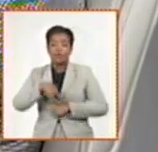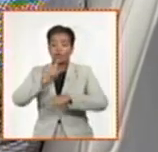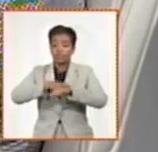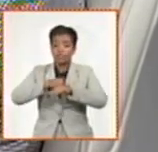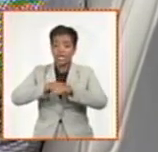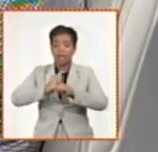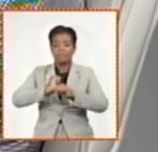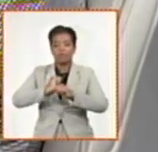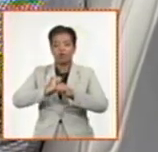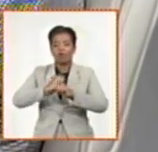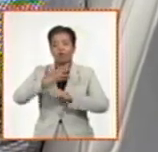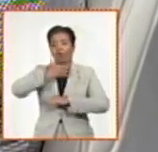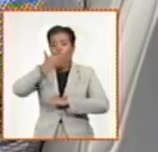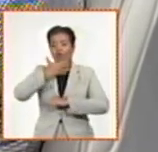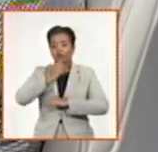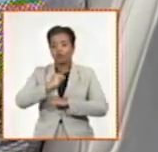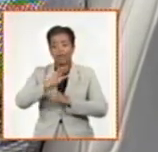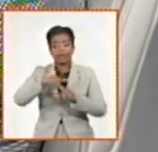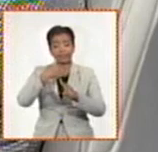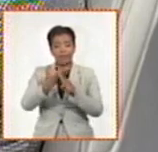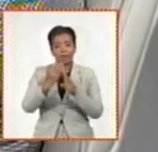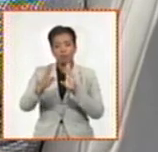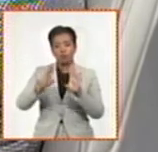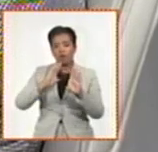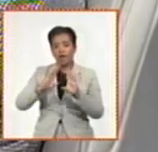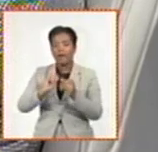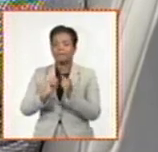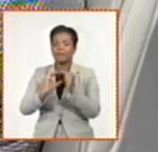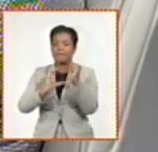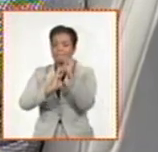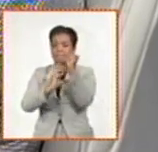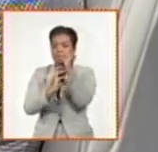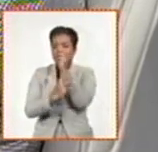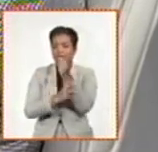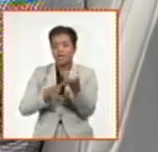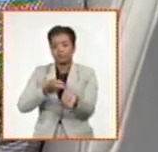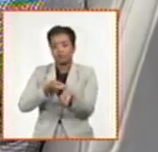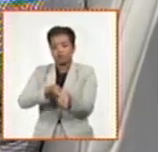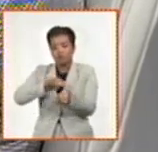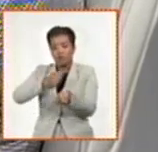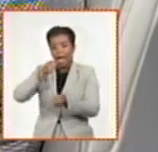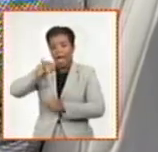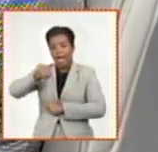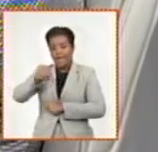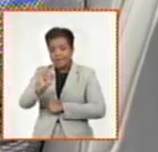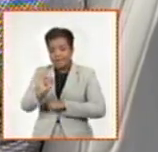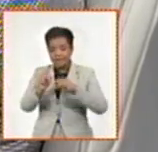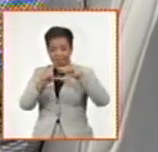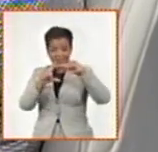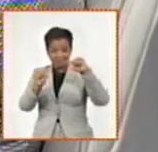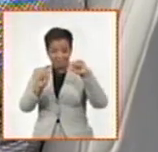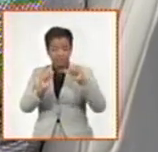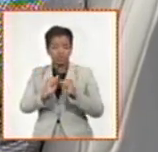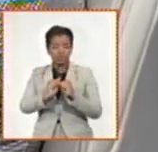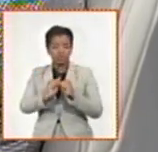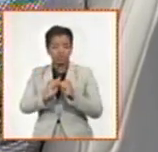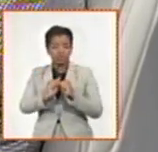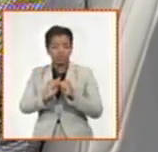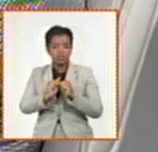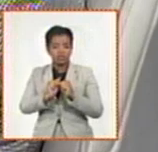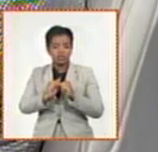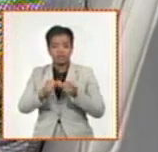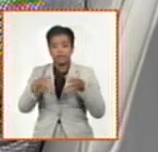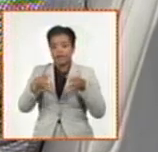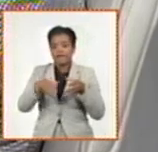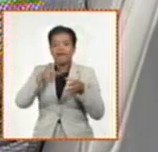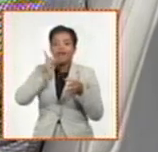Porque nosotros sembramos frutales, pero también intercalamos con piña, intercalamos con yuca, con ají, con diferentes calabazas, con